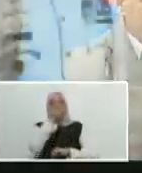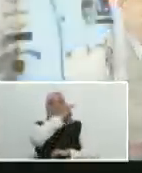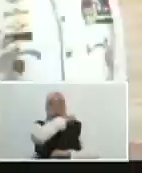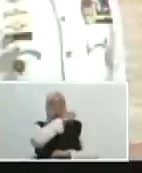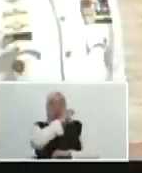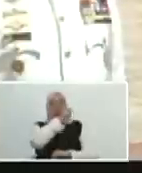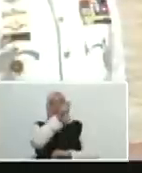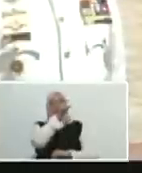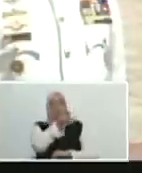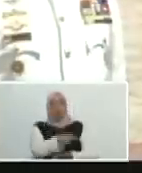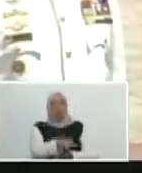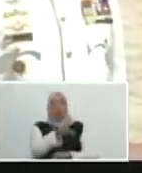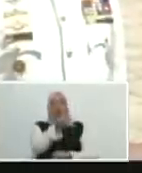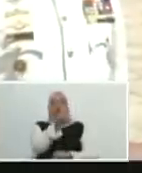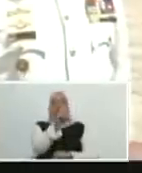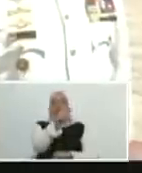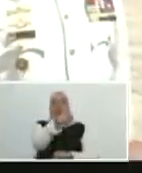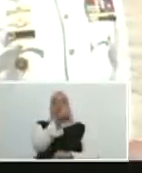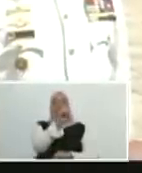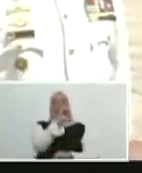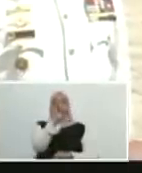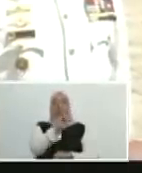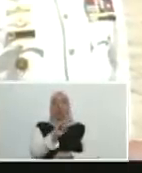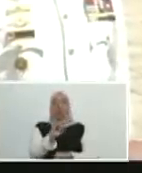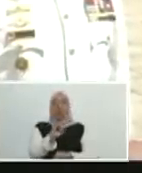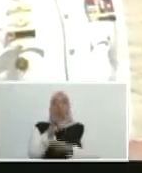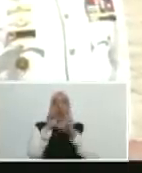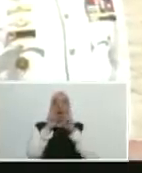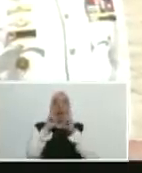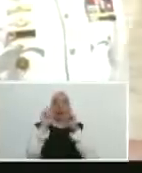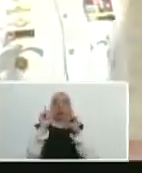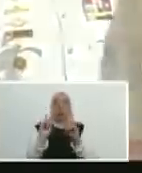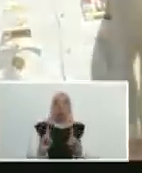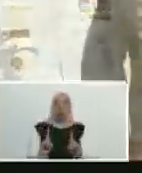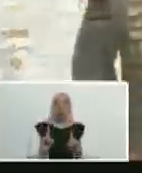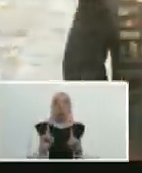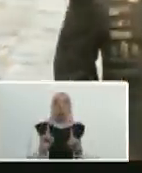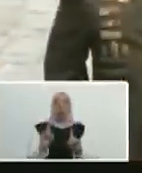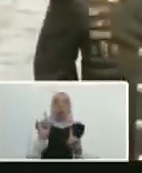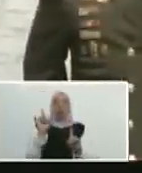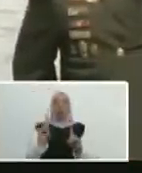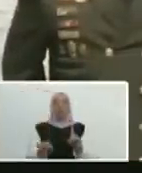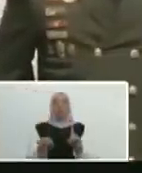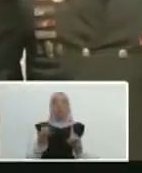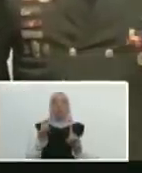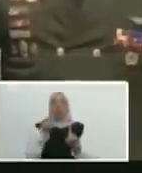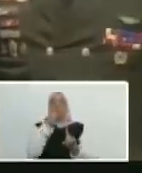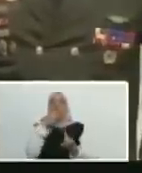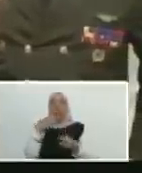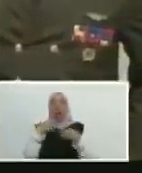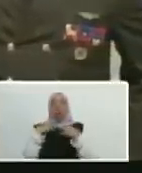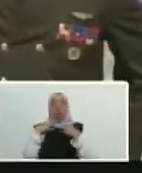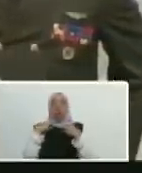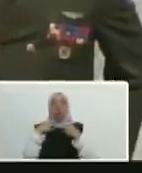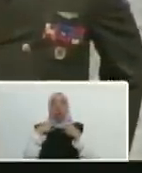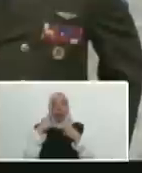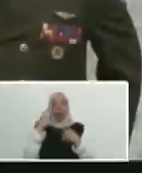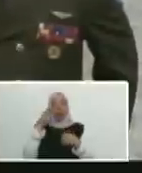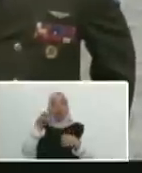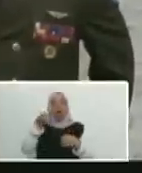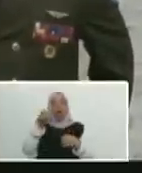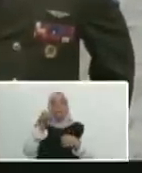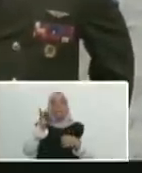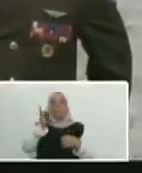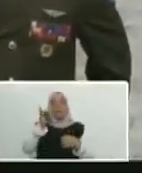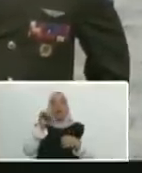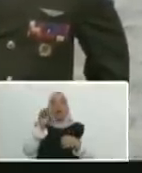Juvenal Fernández López. Y he designado al mayor general Javier José Marcano